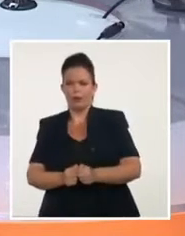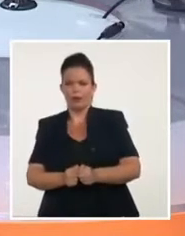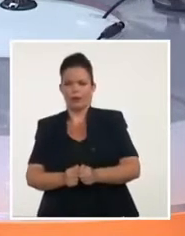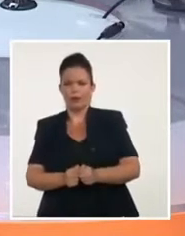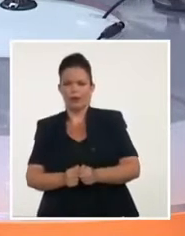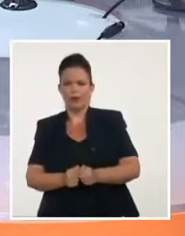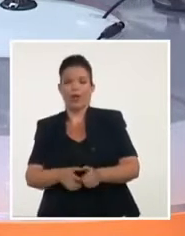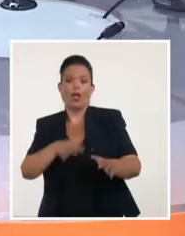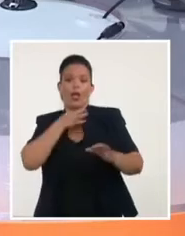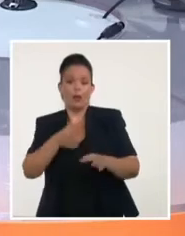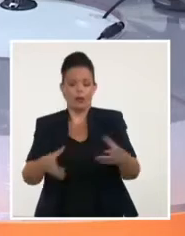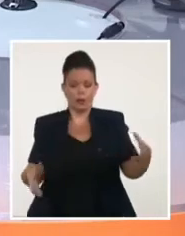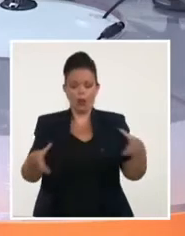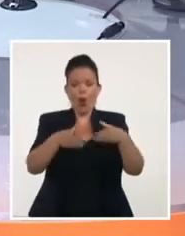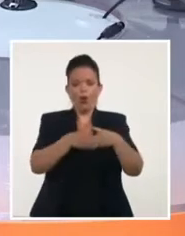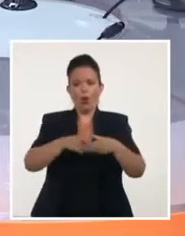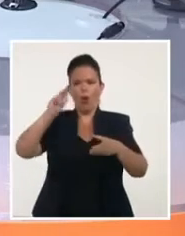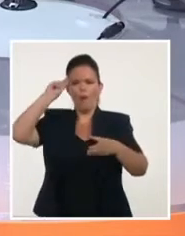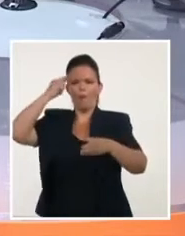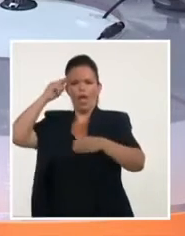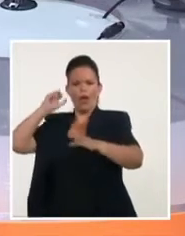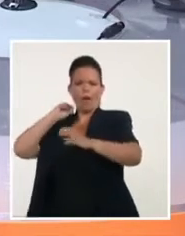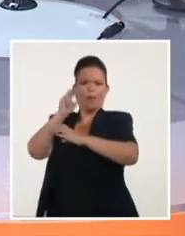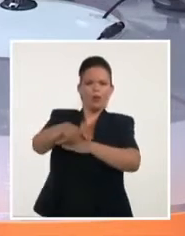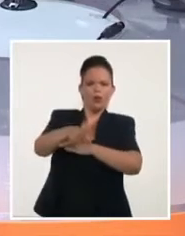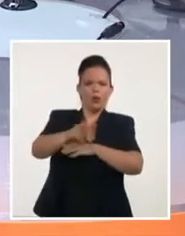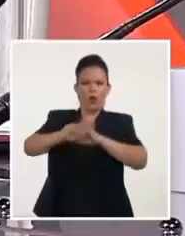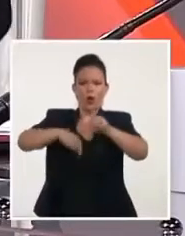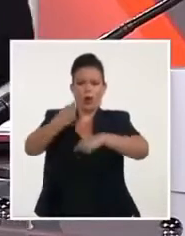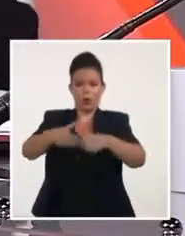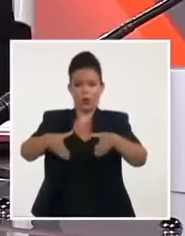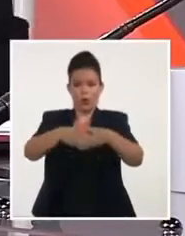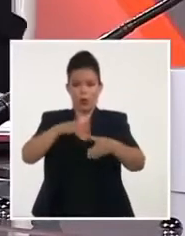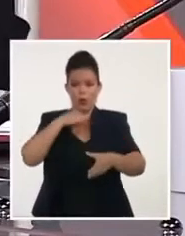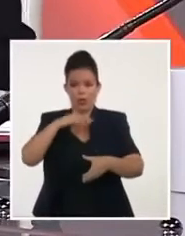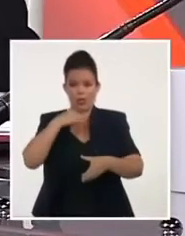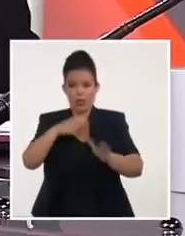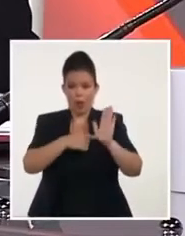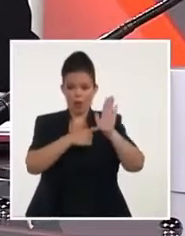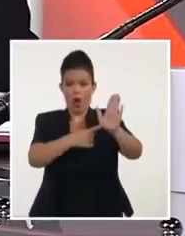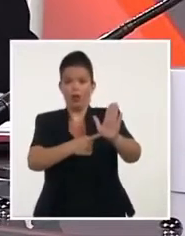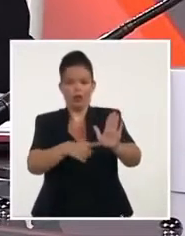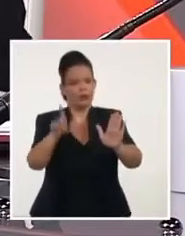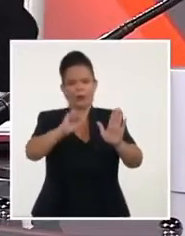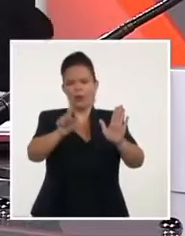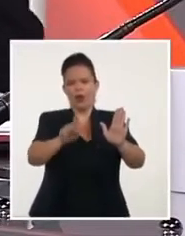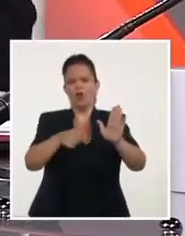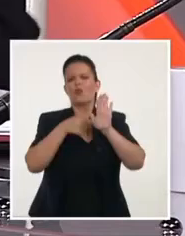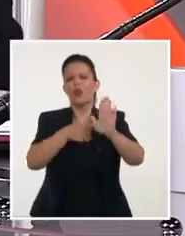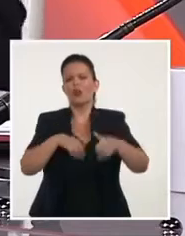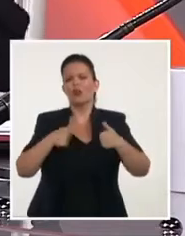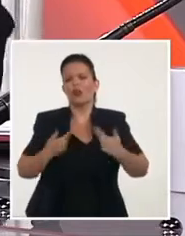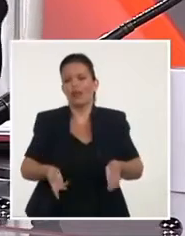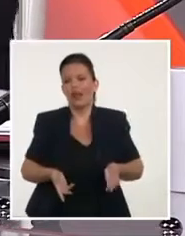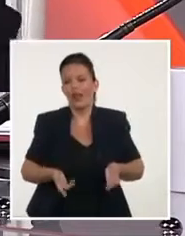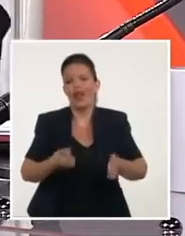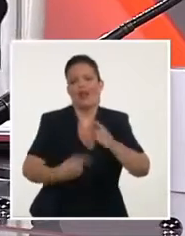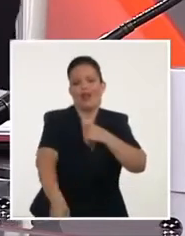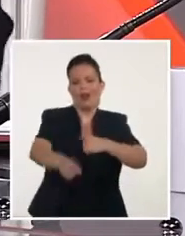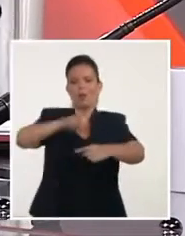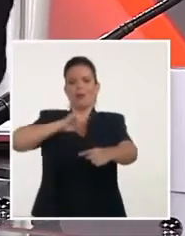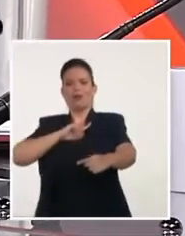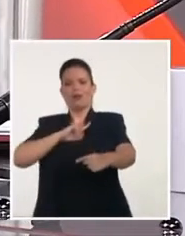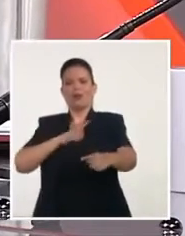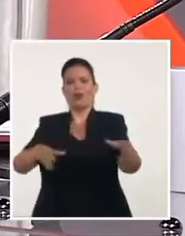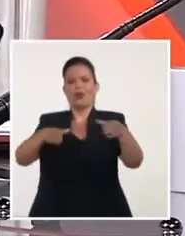respondiéndole a los que la agredieron. Para hablar de represión, para hablar de enfrentamiento. Pero por otro lado, ¿por qué generar toda esta cantidad de